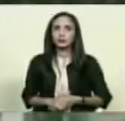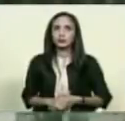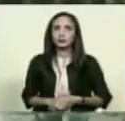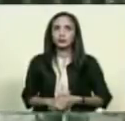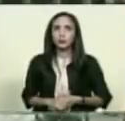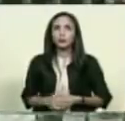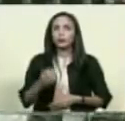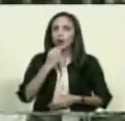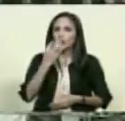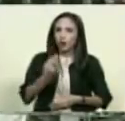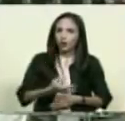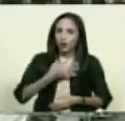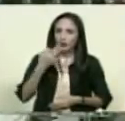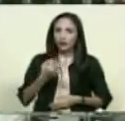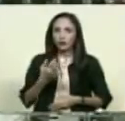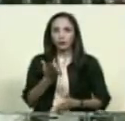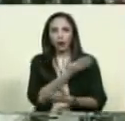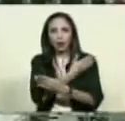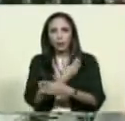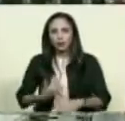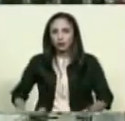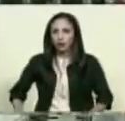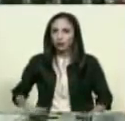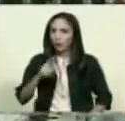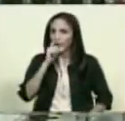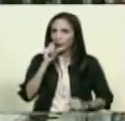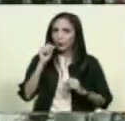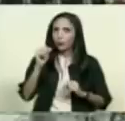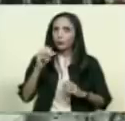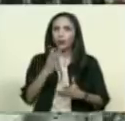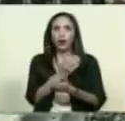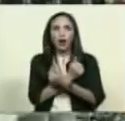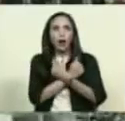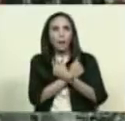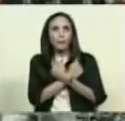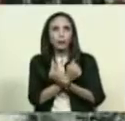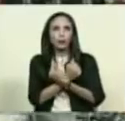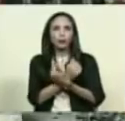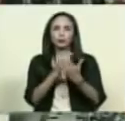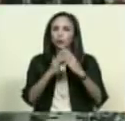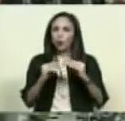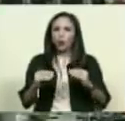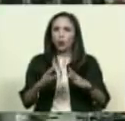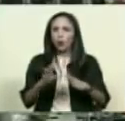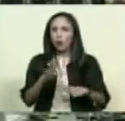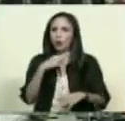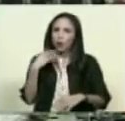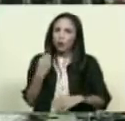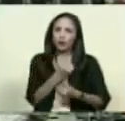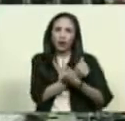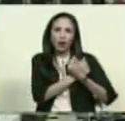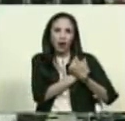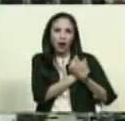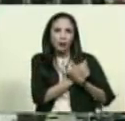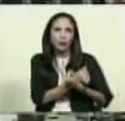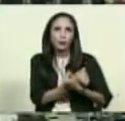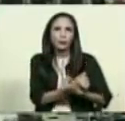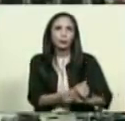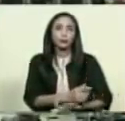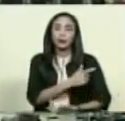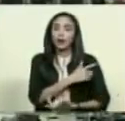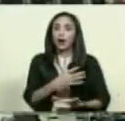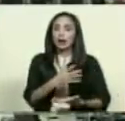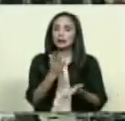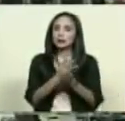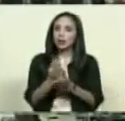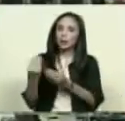buenas tardes, presidente. Reciba usted un abrazo de esta juventud que asume la vanguardia y el llamado de la